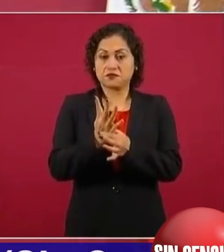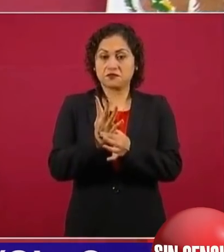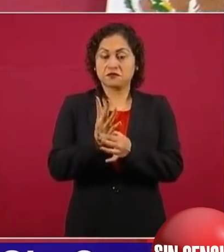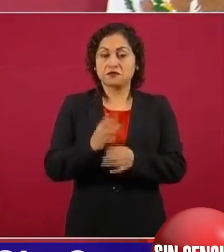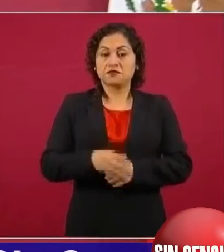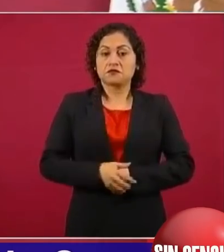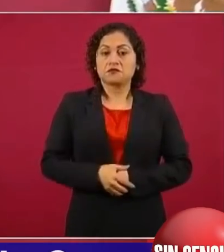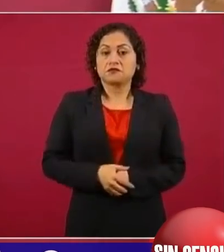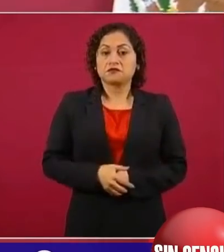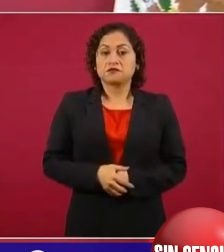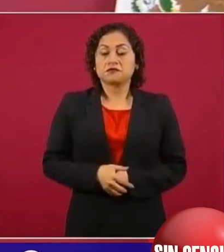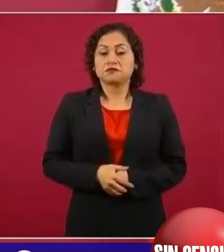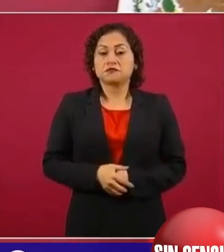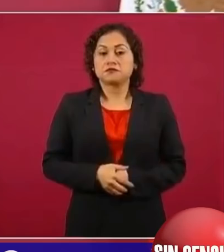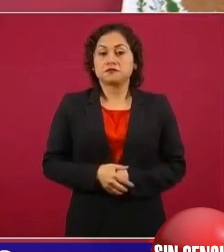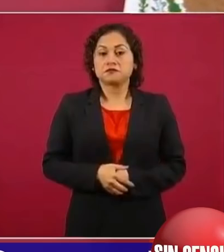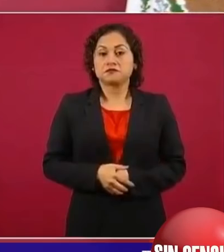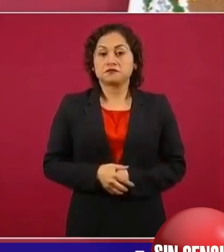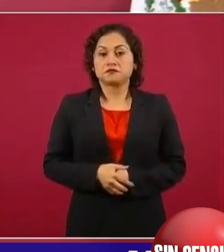de